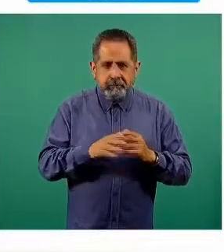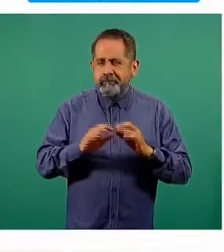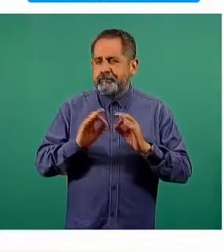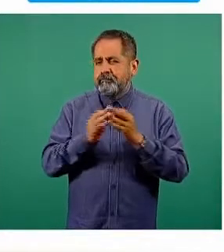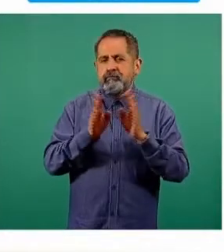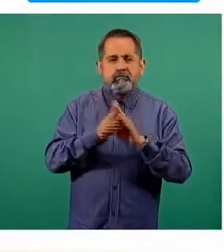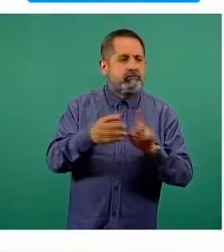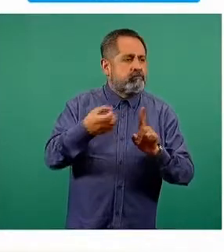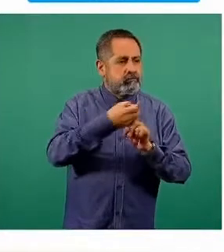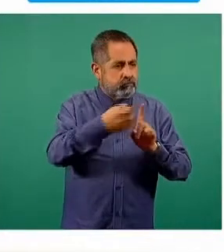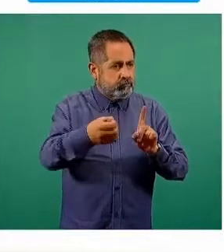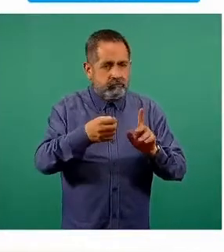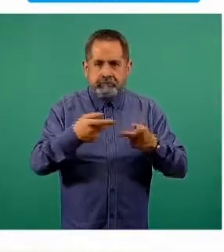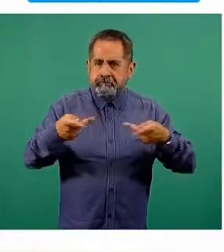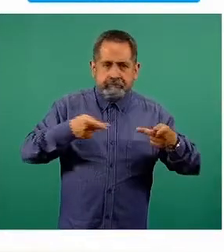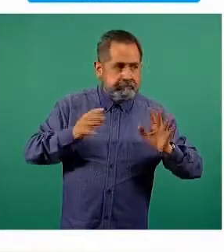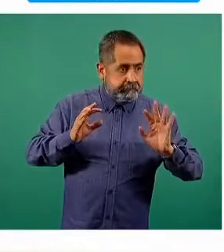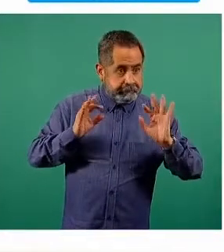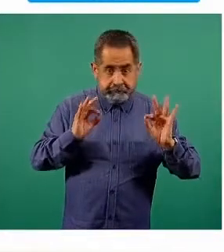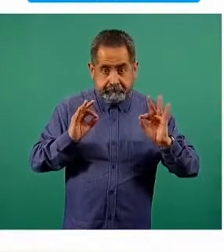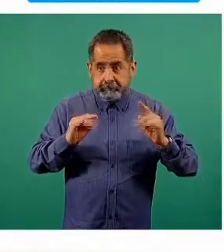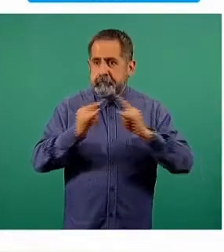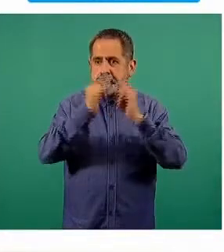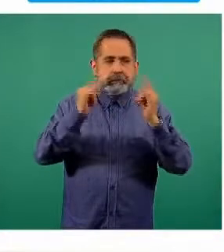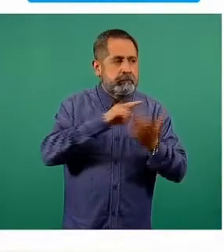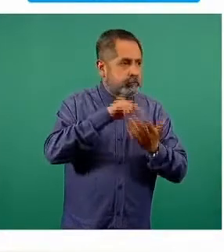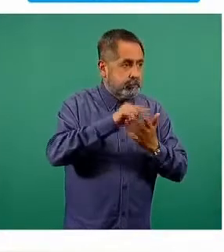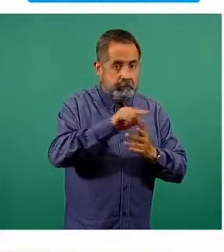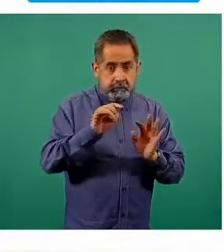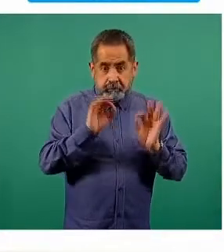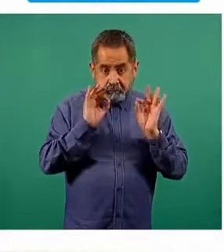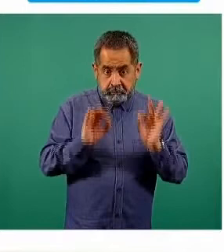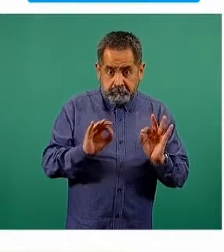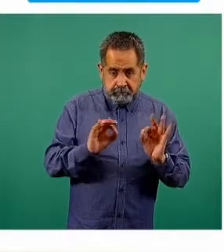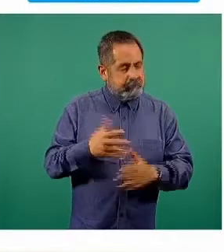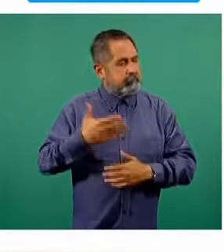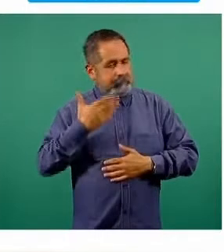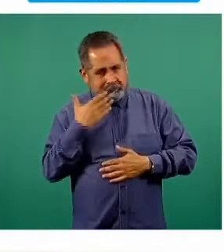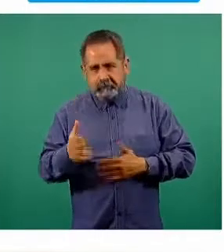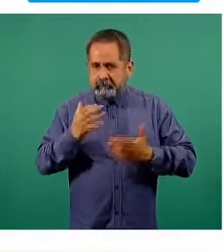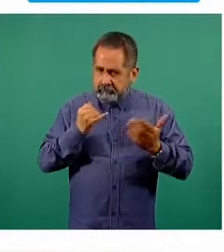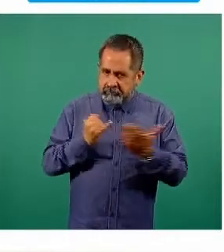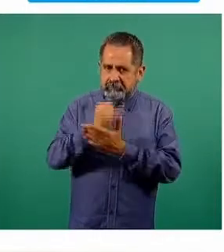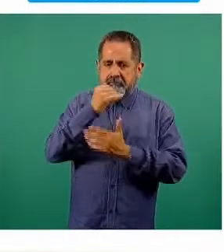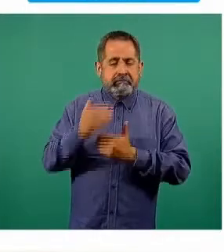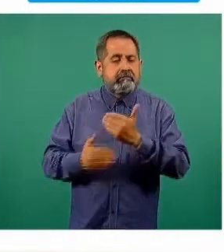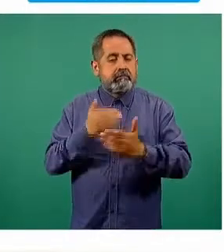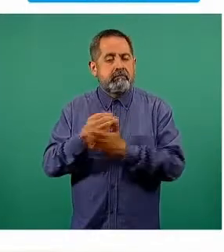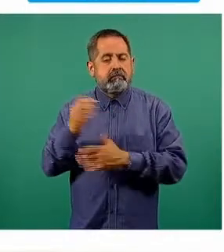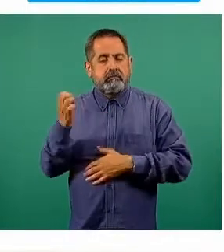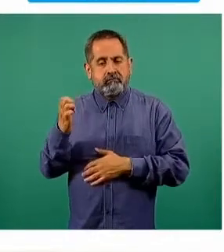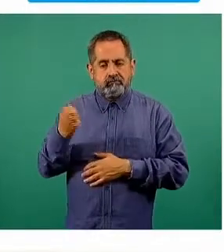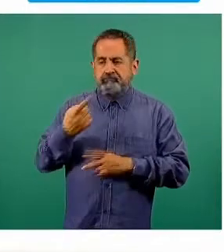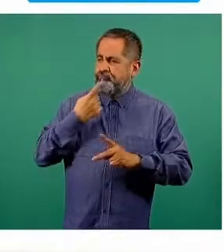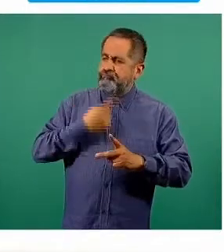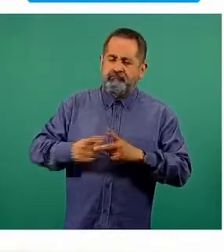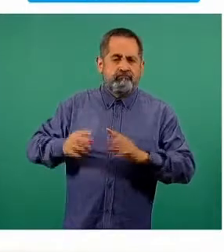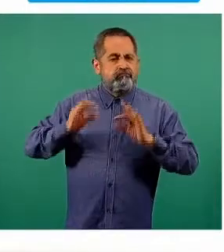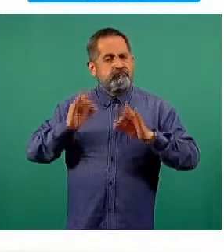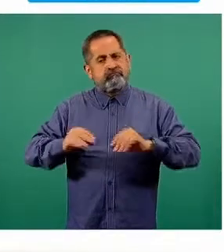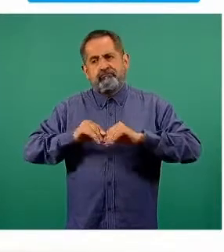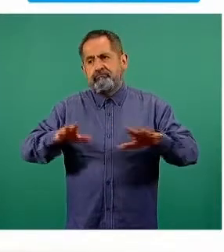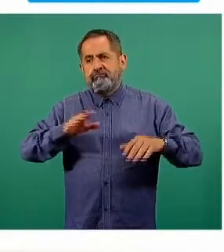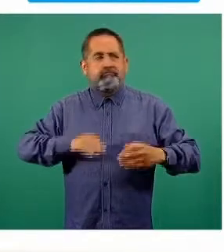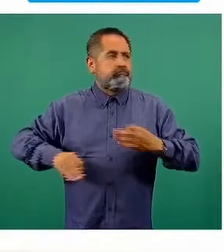modalidades de organización de los puestos de vacunación. Posteriormente empezamos ya en enero con la vacunación en forma masiva,